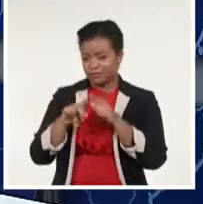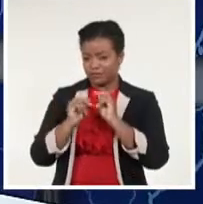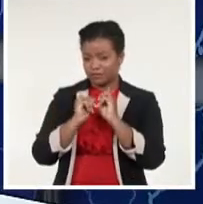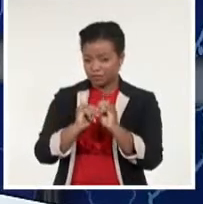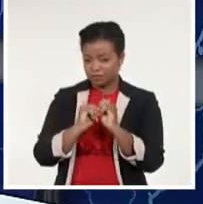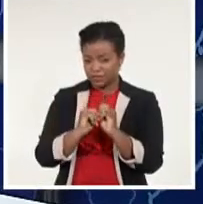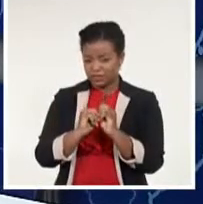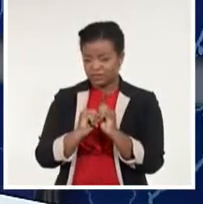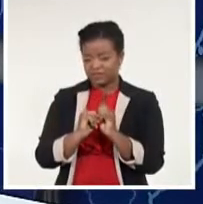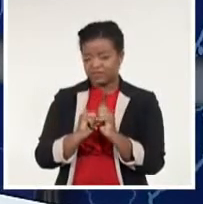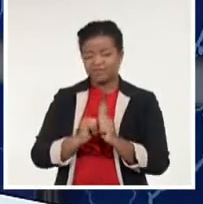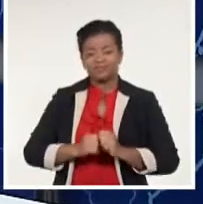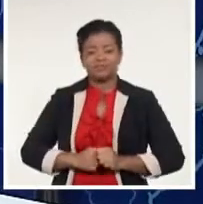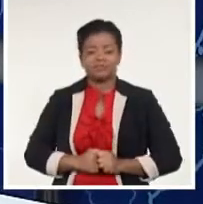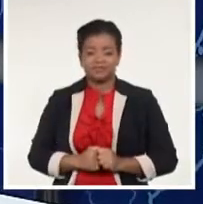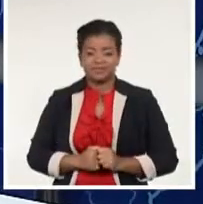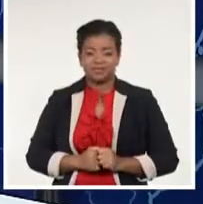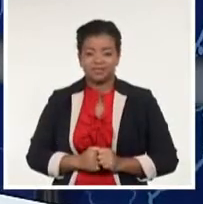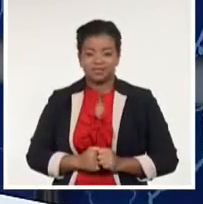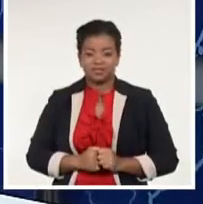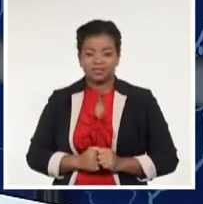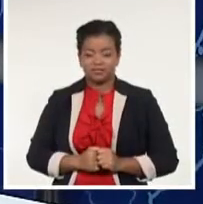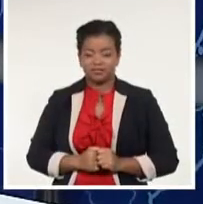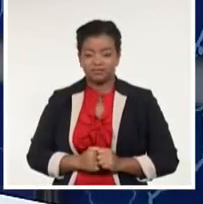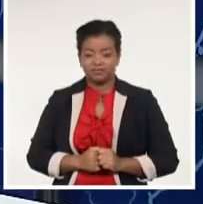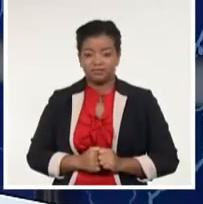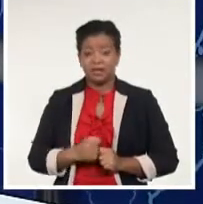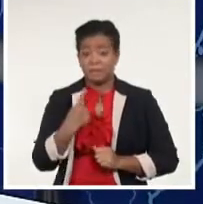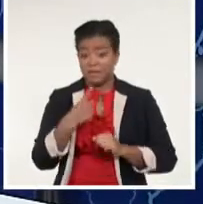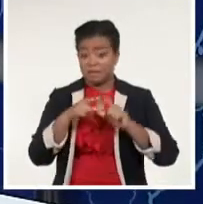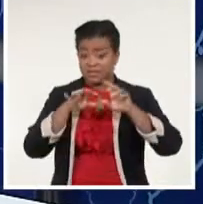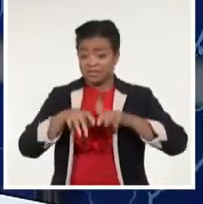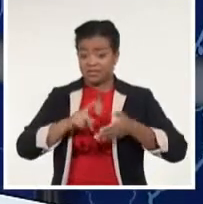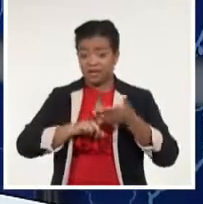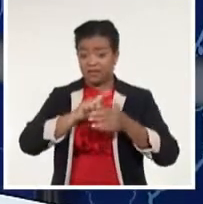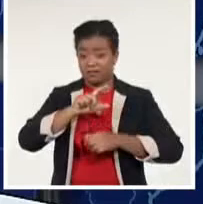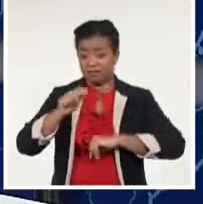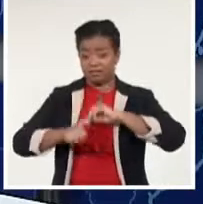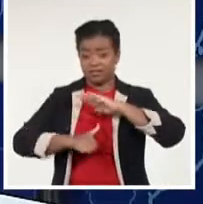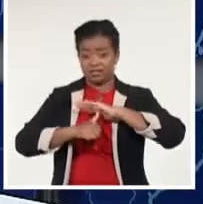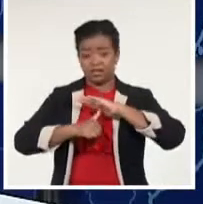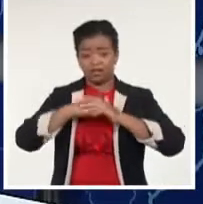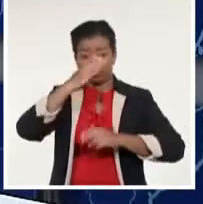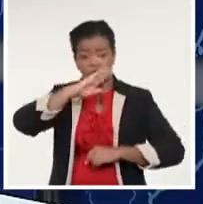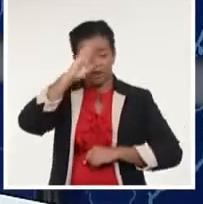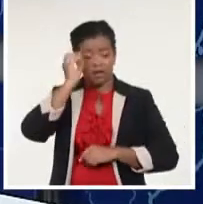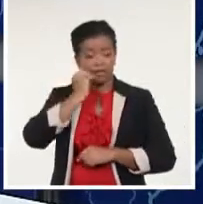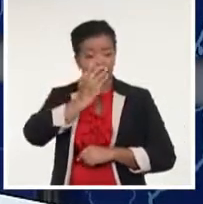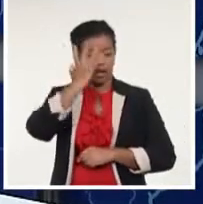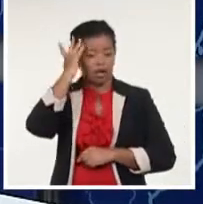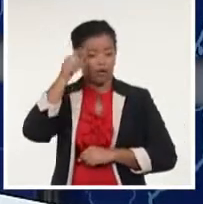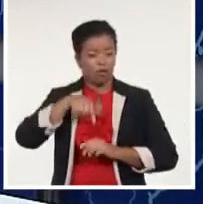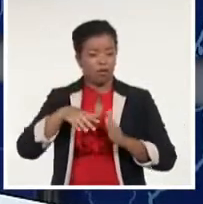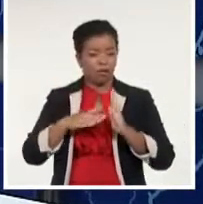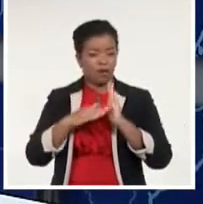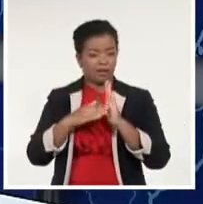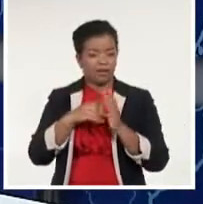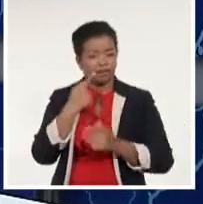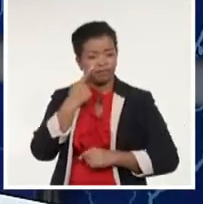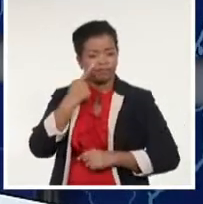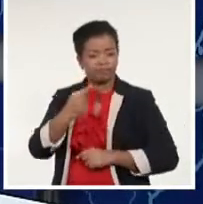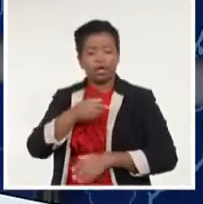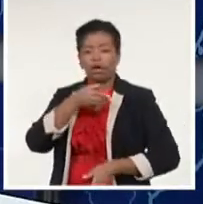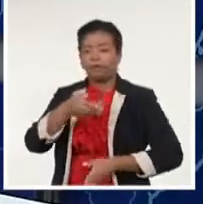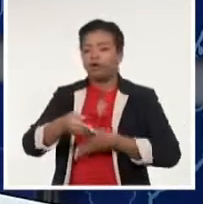El primer secretario del Comité Central del Partido y presidente de la República, Miguel Díaz-Canel Bermúdez, chequeó esta tarde la marcha del proceso